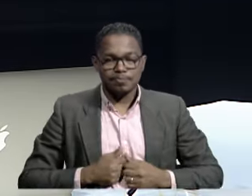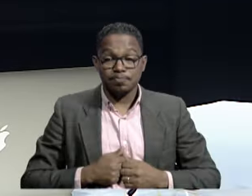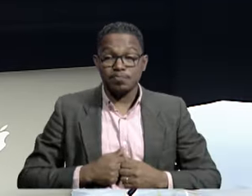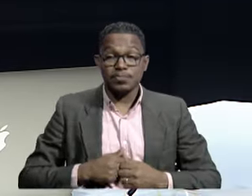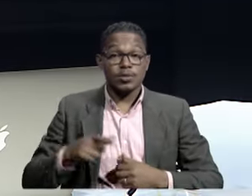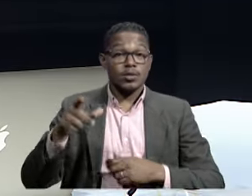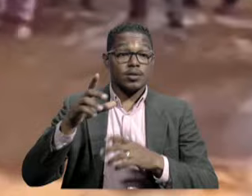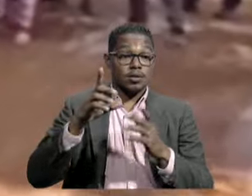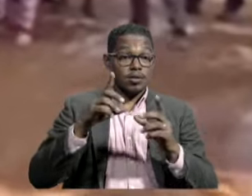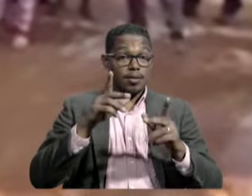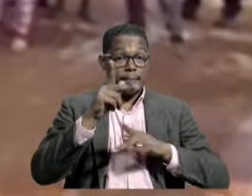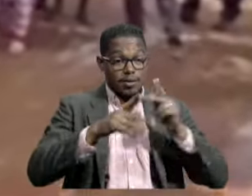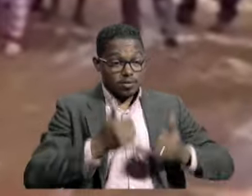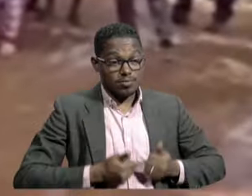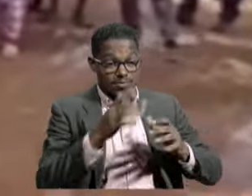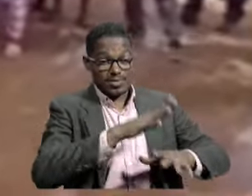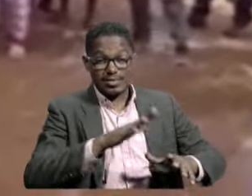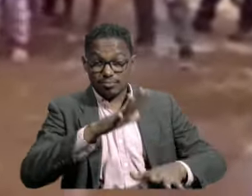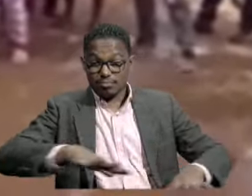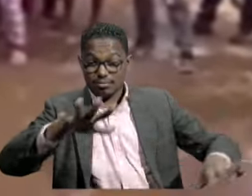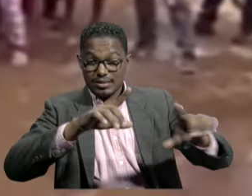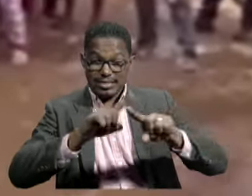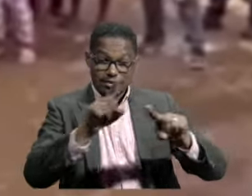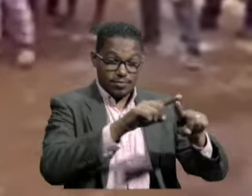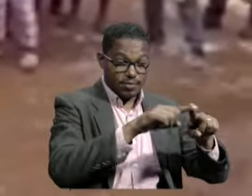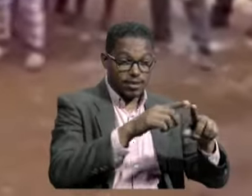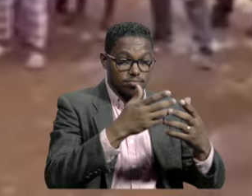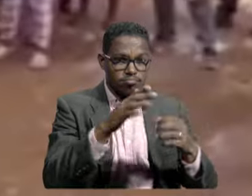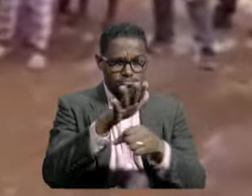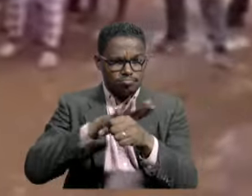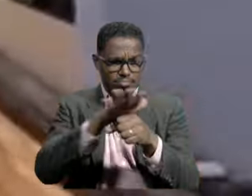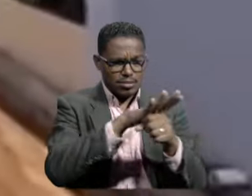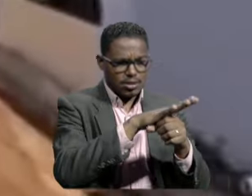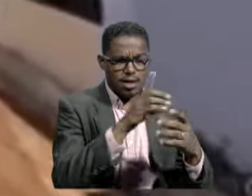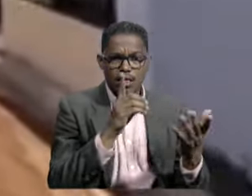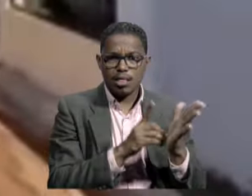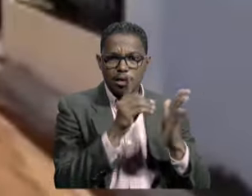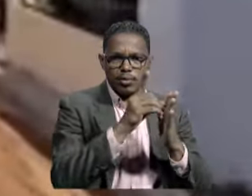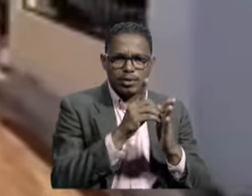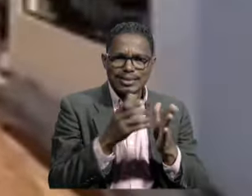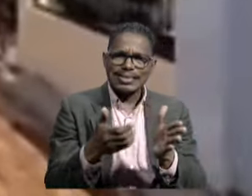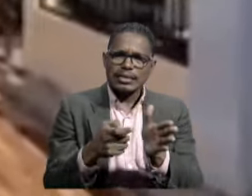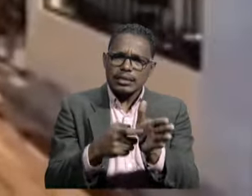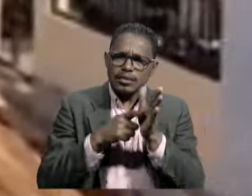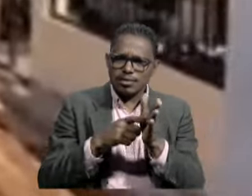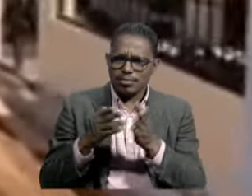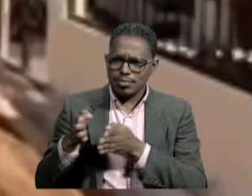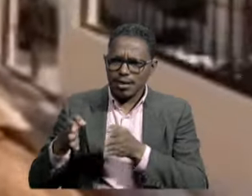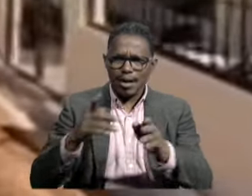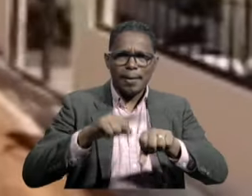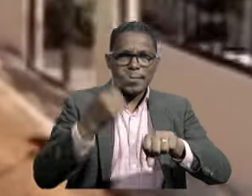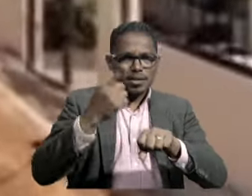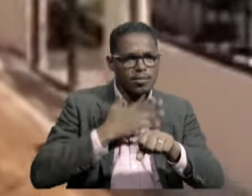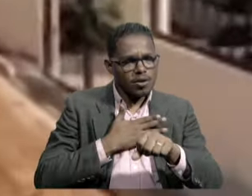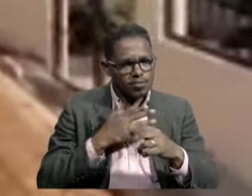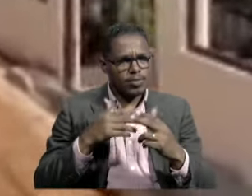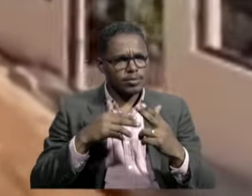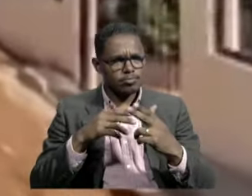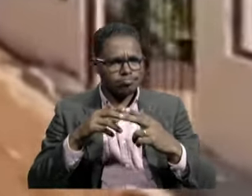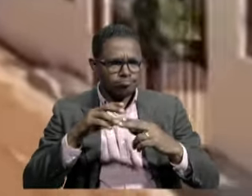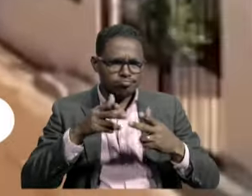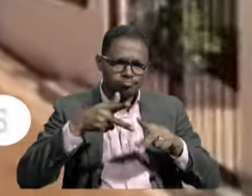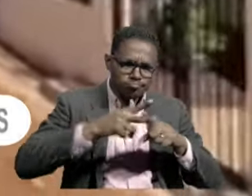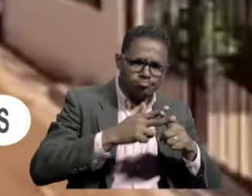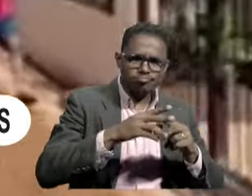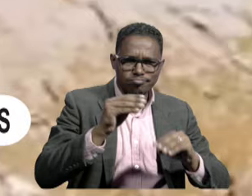dajabón reclaman a las autoridades el asfalto de sus principales calles ellos entienden Los comunitarios de la zona